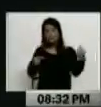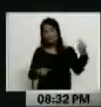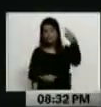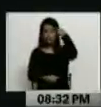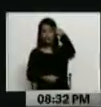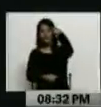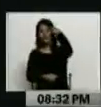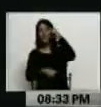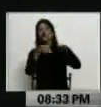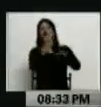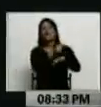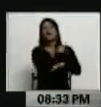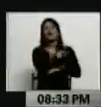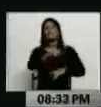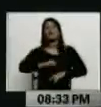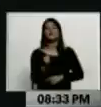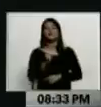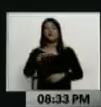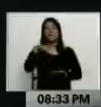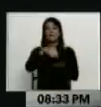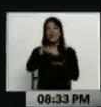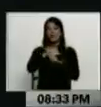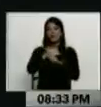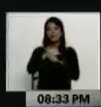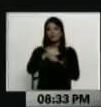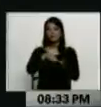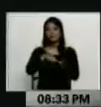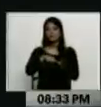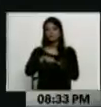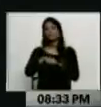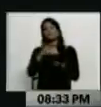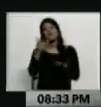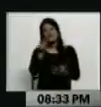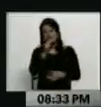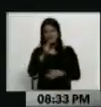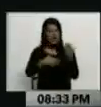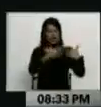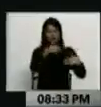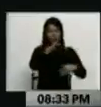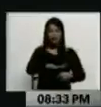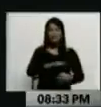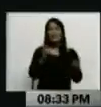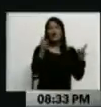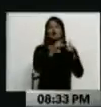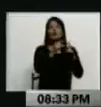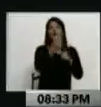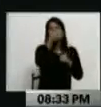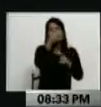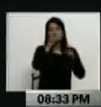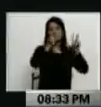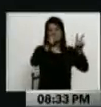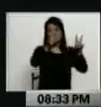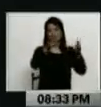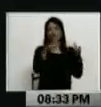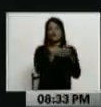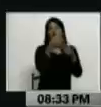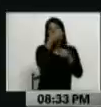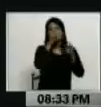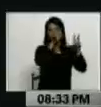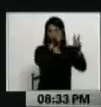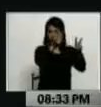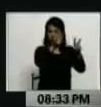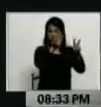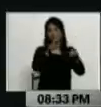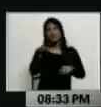Miranda cuando participaba en una protesta estudiantil en los teques allí Arnaldo arocha dirigente del partido social cristiano